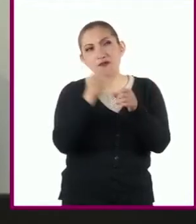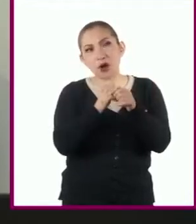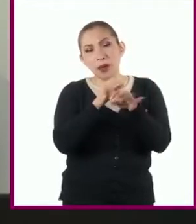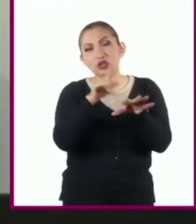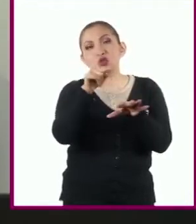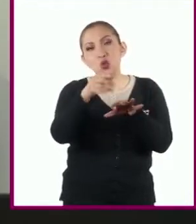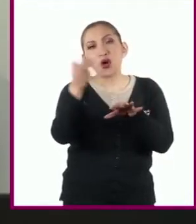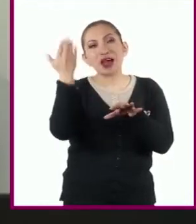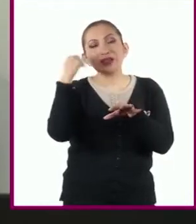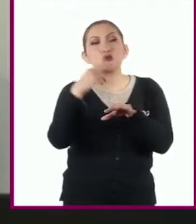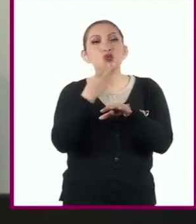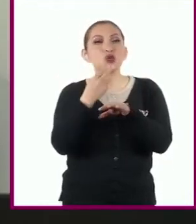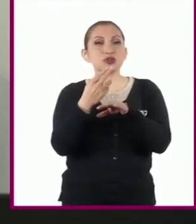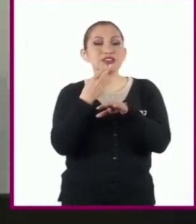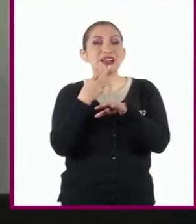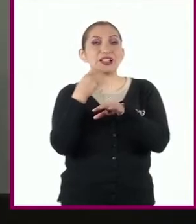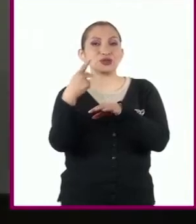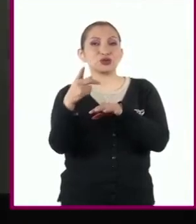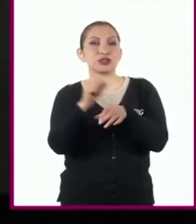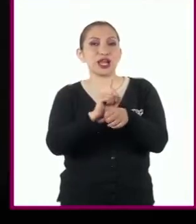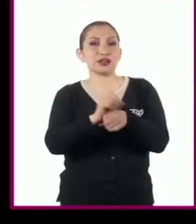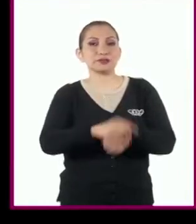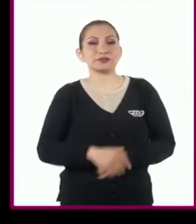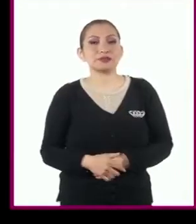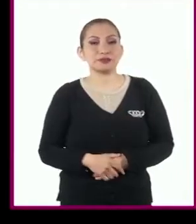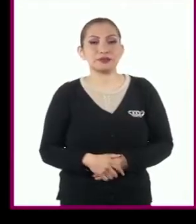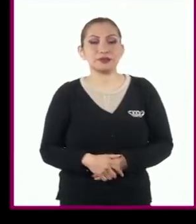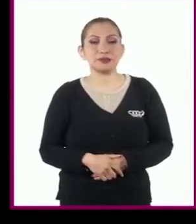que ustedes utilizan en su día a día.